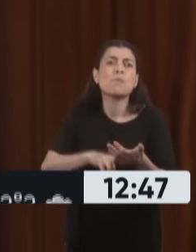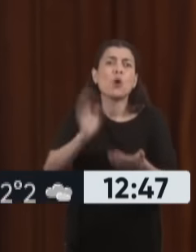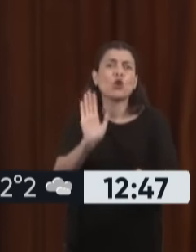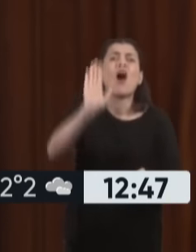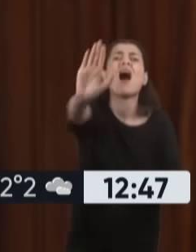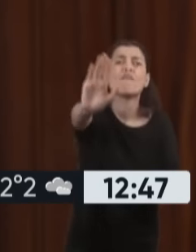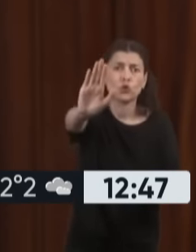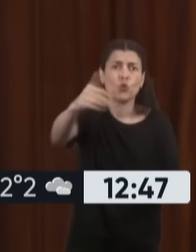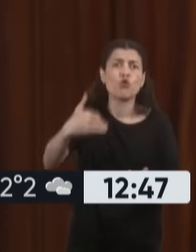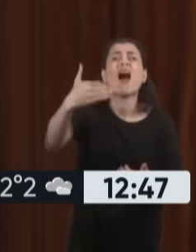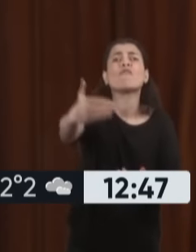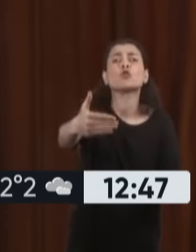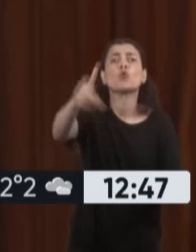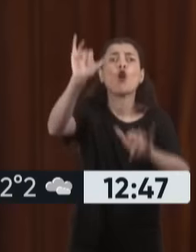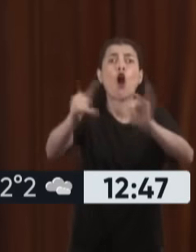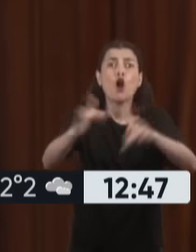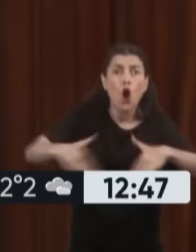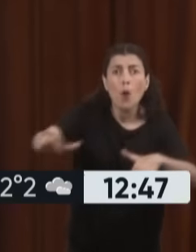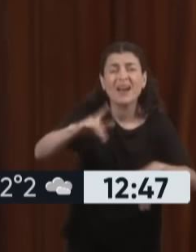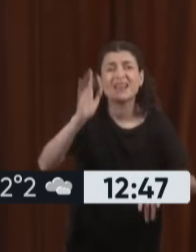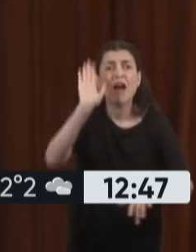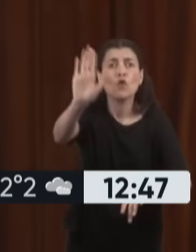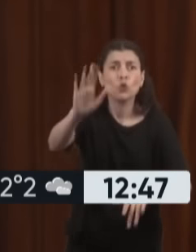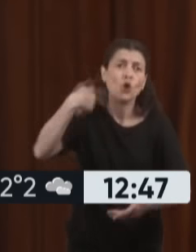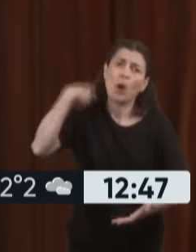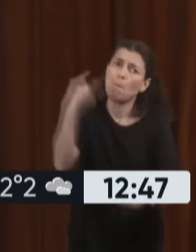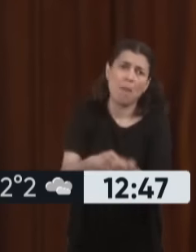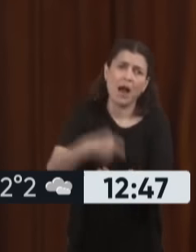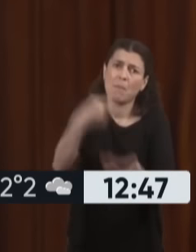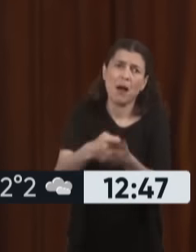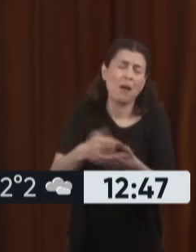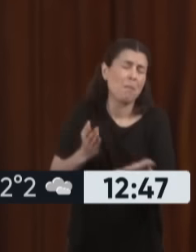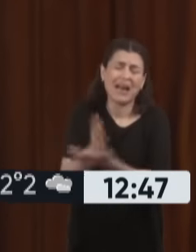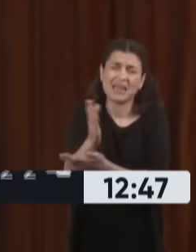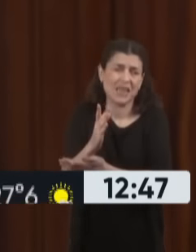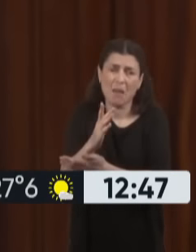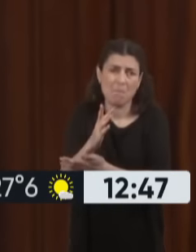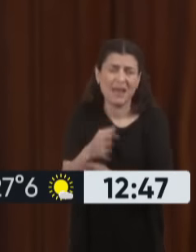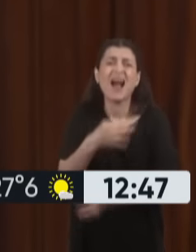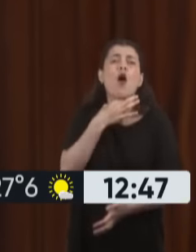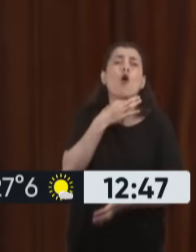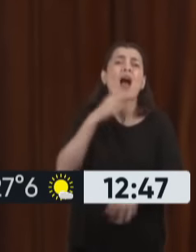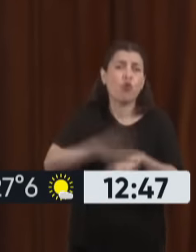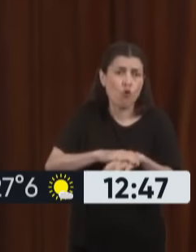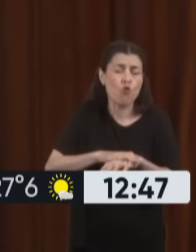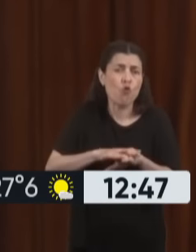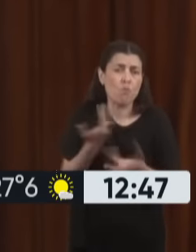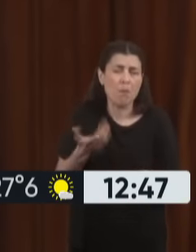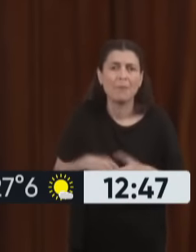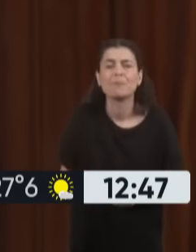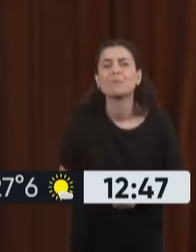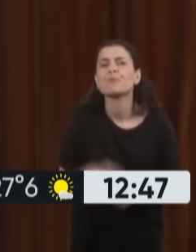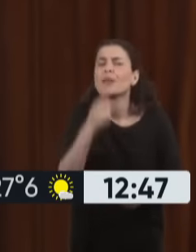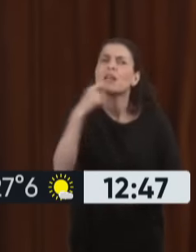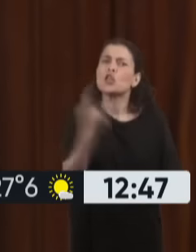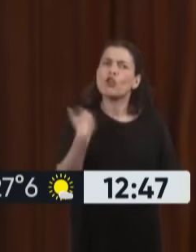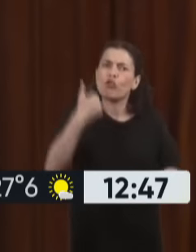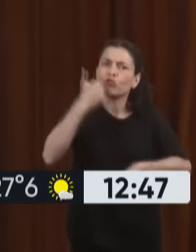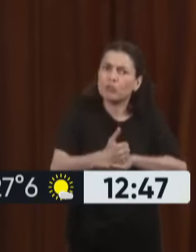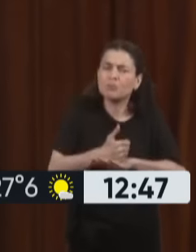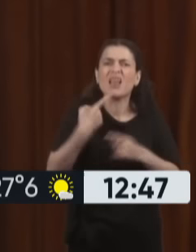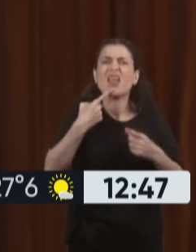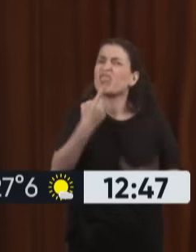para las generaciones futuras. Si hay algo que dejamos claro y nunca nos vamos a cansar de repetir, es que nosotros vinimos a bajar